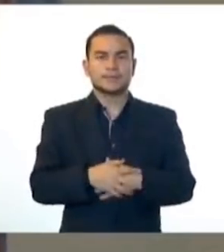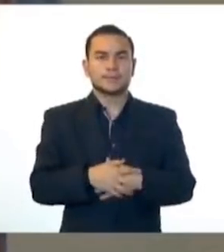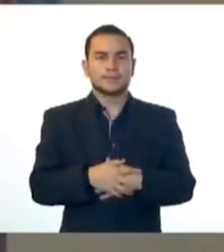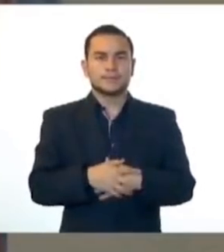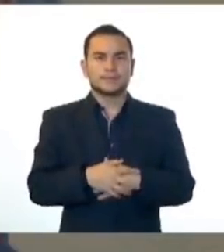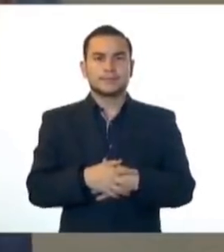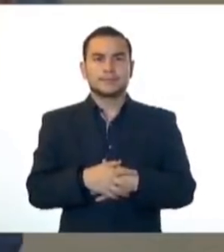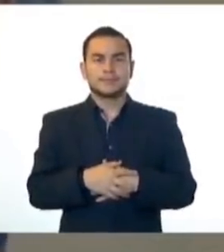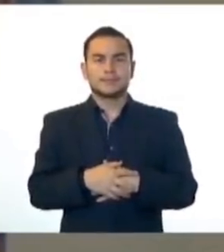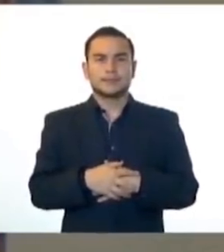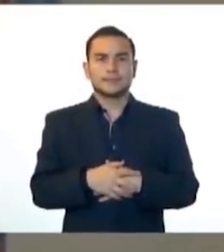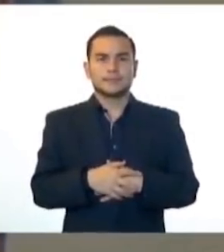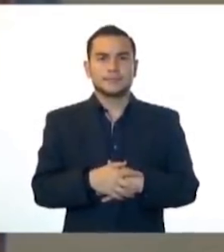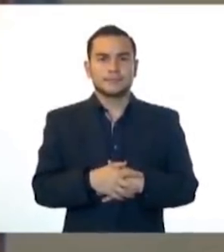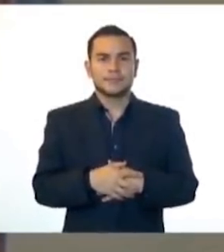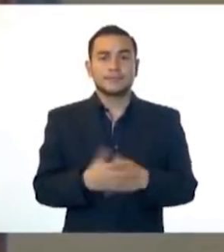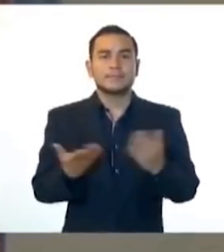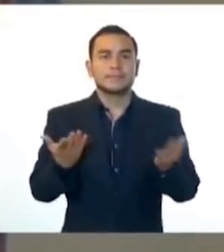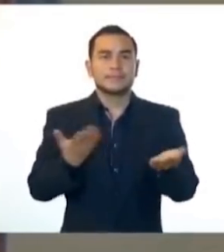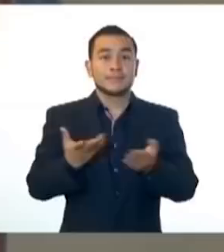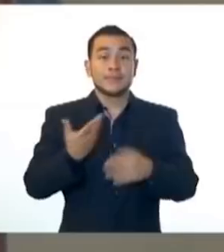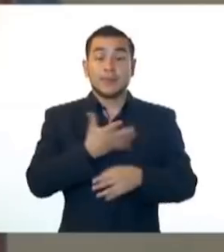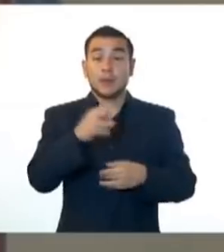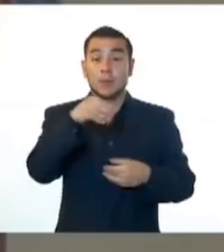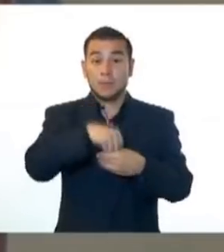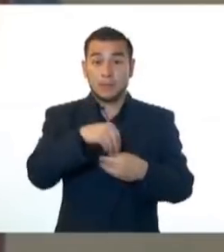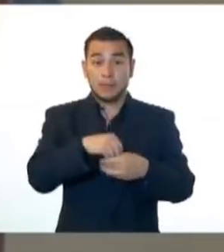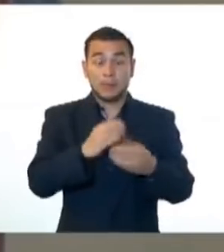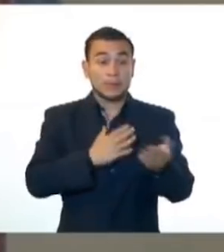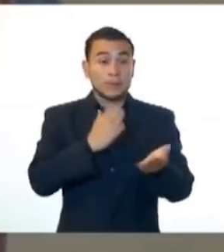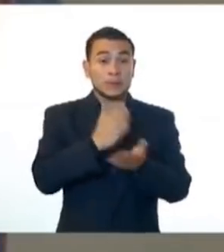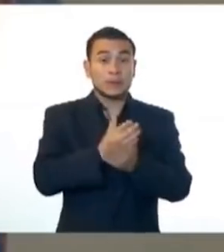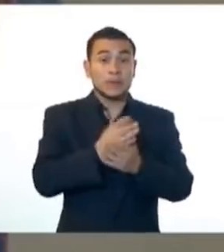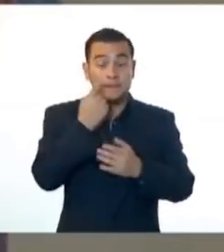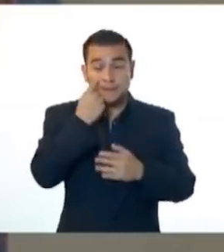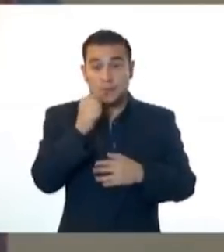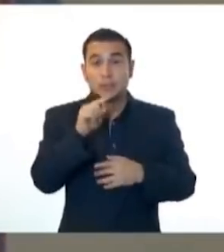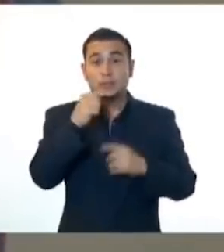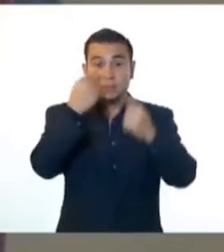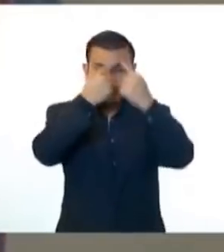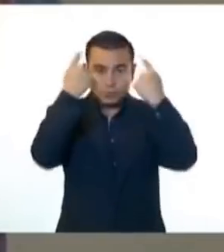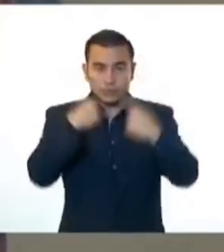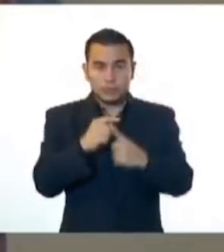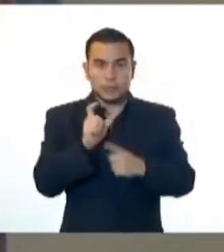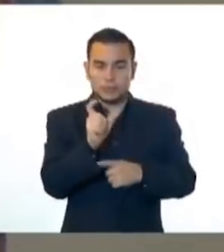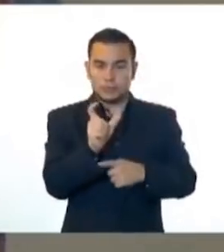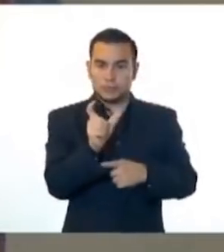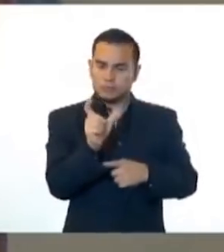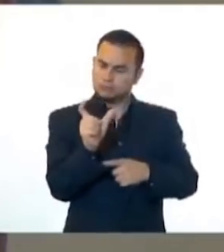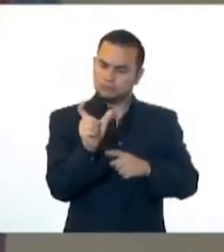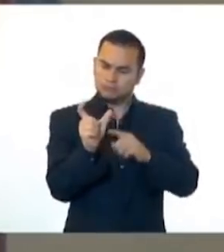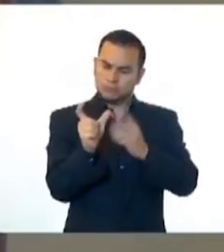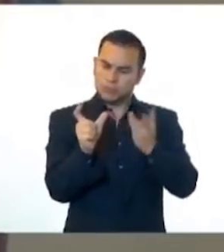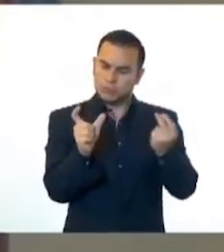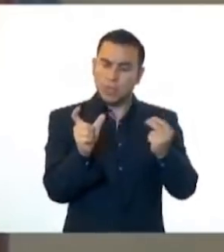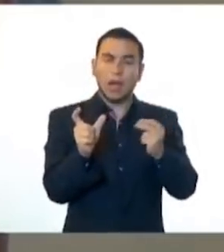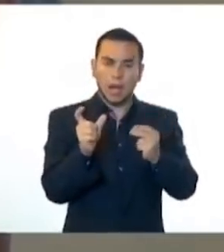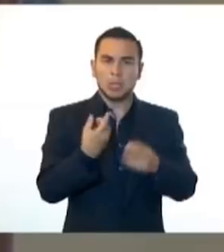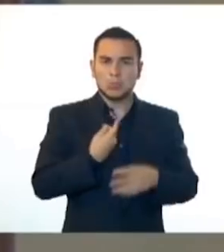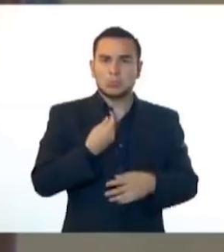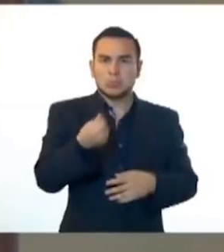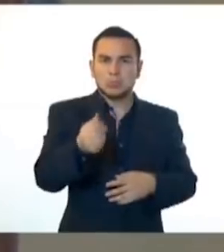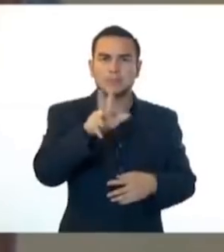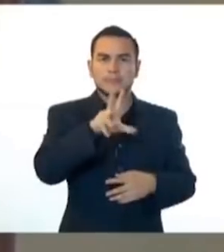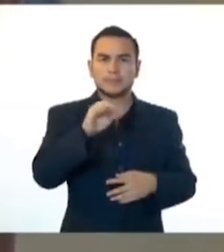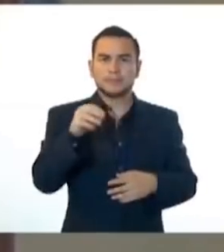en la plataforma web. Y ahí en el banco con su DUI ven su cara, su nombre y ahí mismo le entregan sus $300 en efectivo.